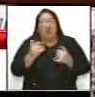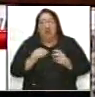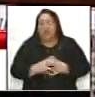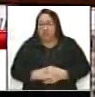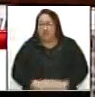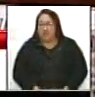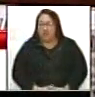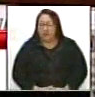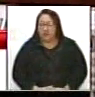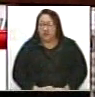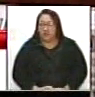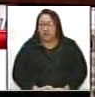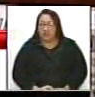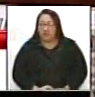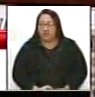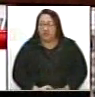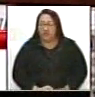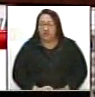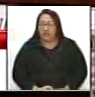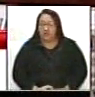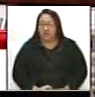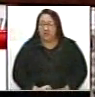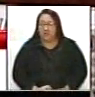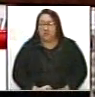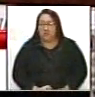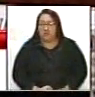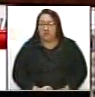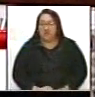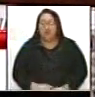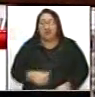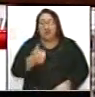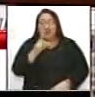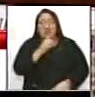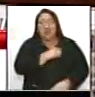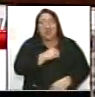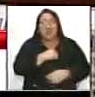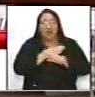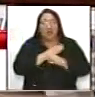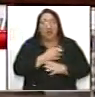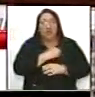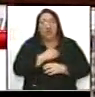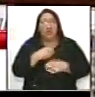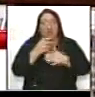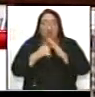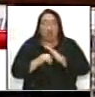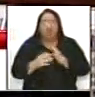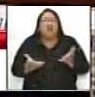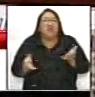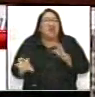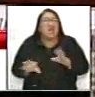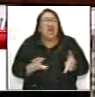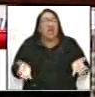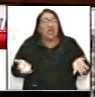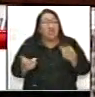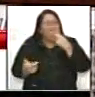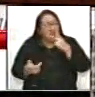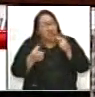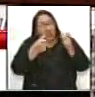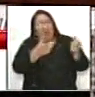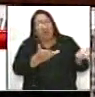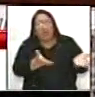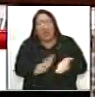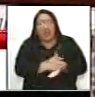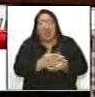información al ministro de Defensa, al ministro del Interior, al servicio de